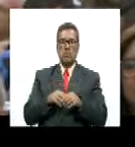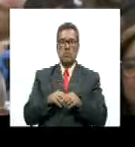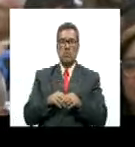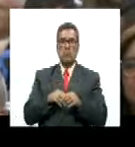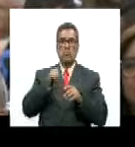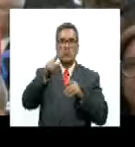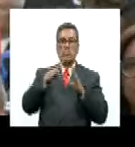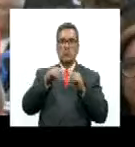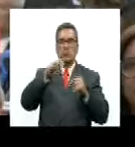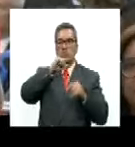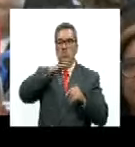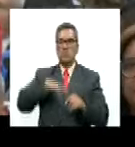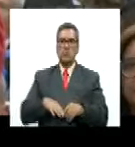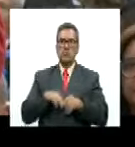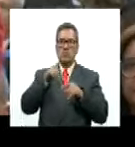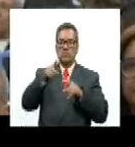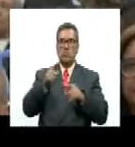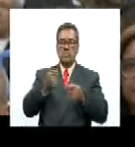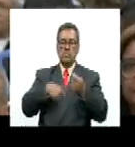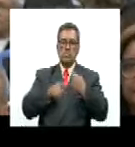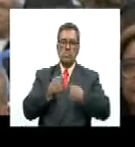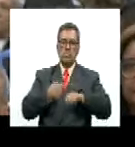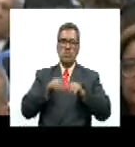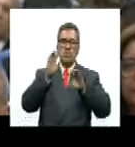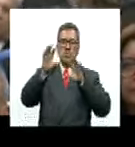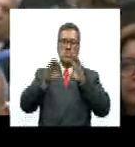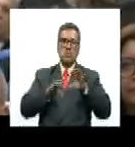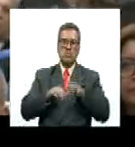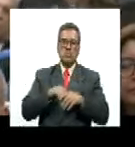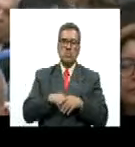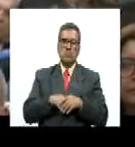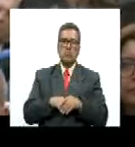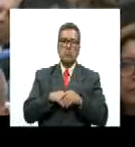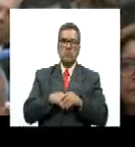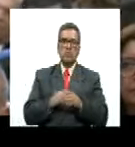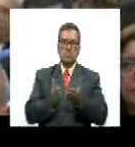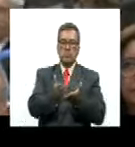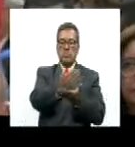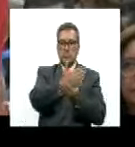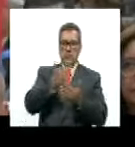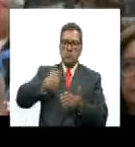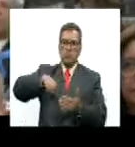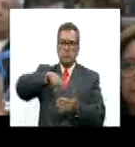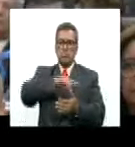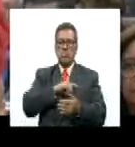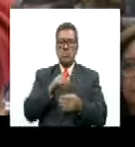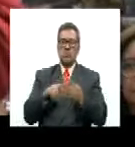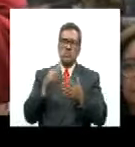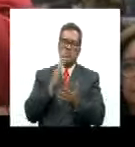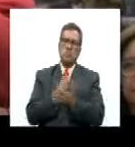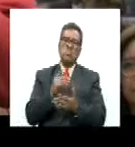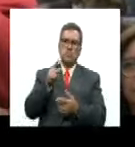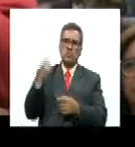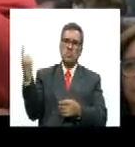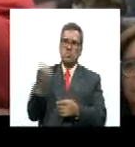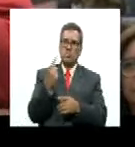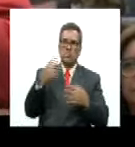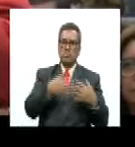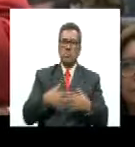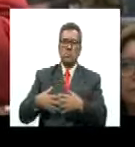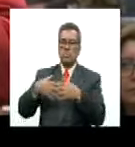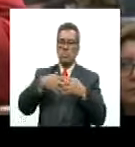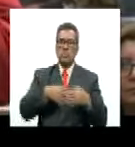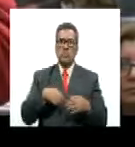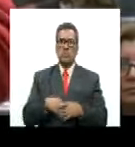La historia de las inversiones extranjeras directas que recogemos nosotros de más de un siglo, que provenían de los Estados